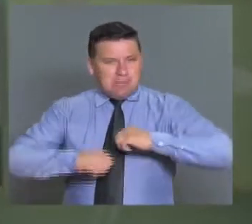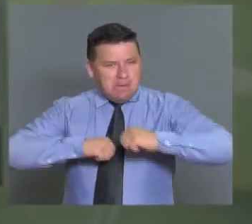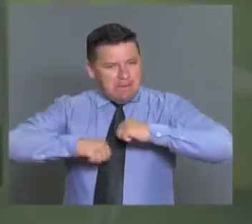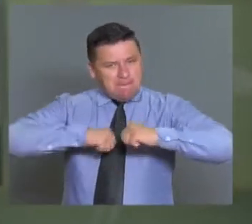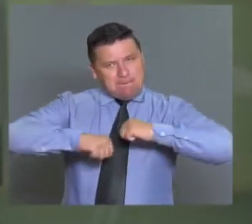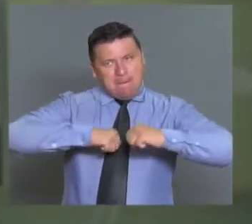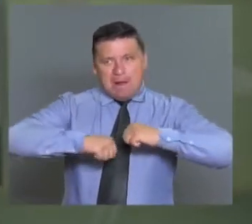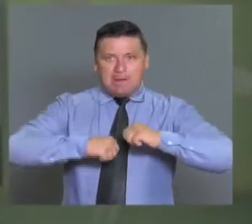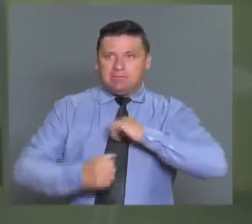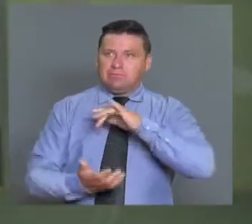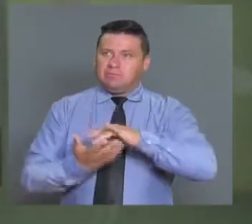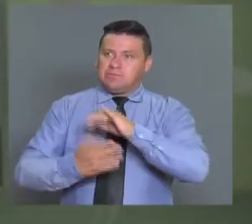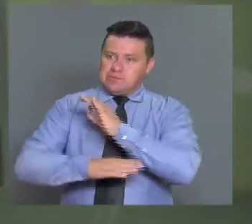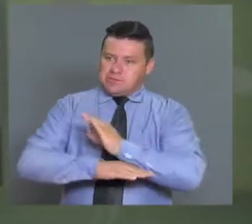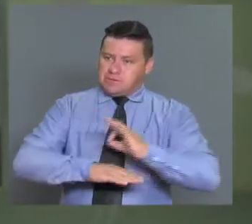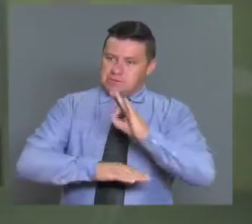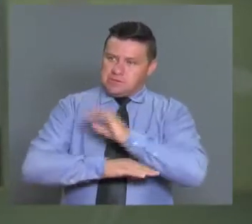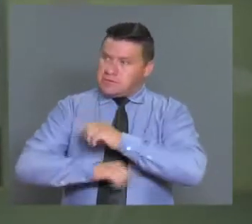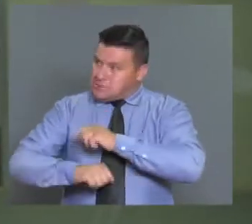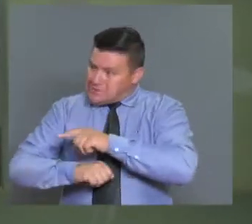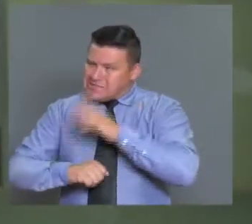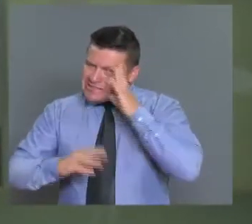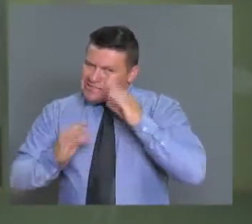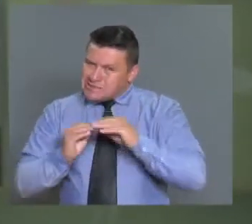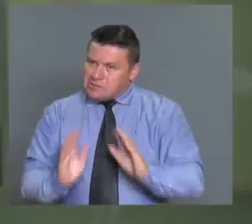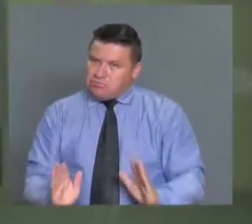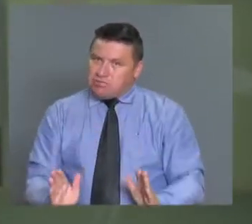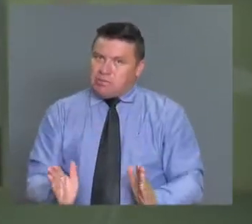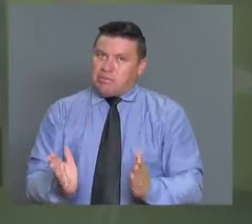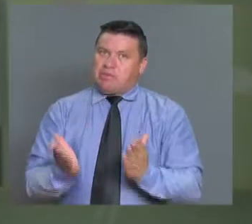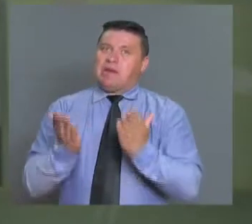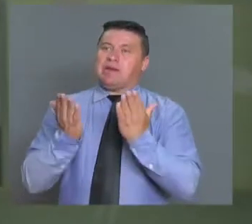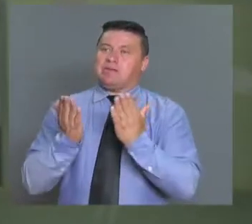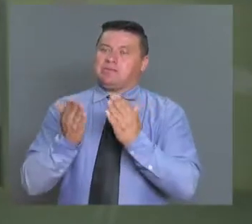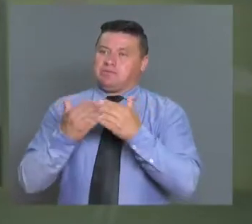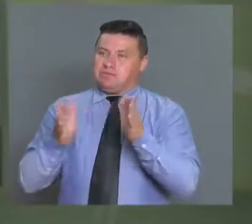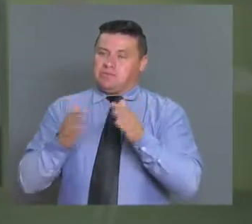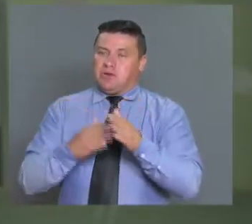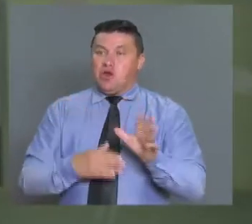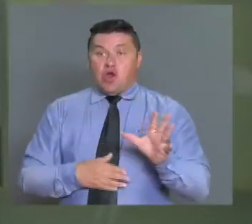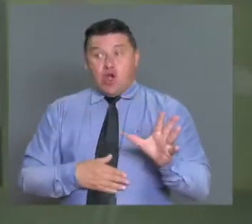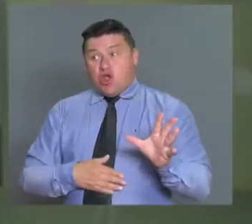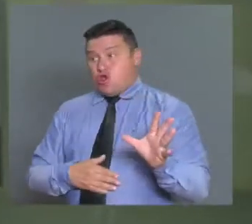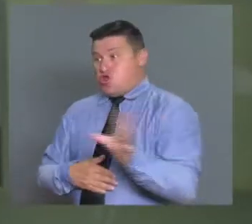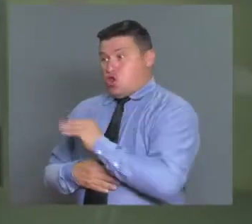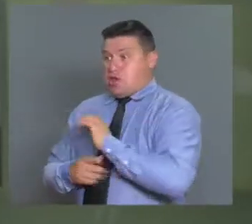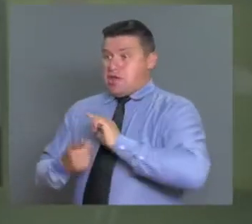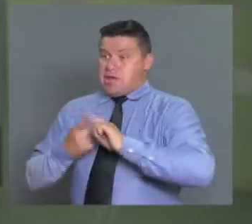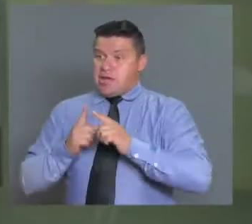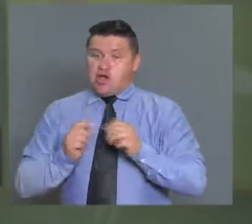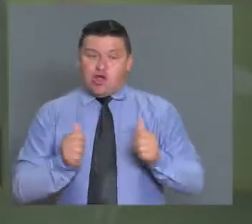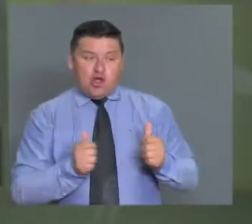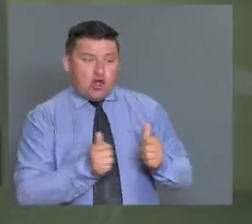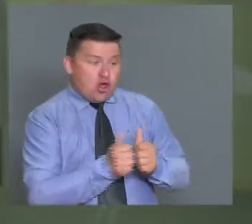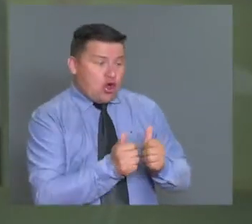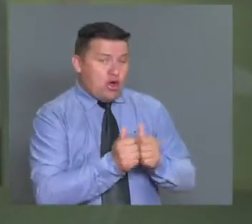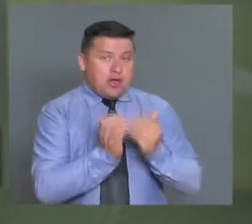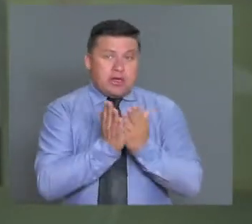gestionar para que la SAT siga continuando acá, para que todos nuestros amigos,